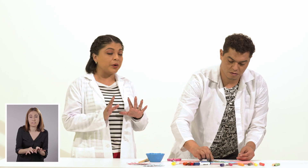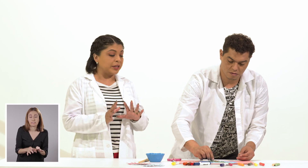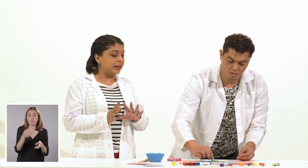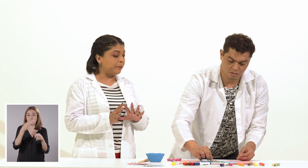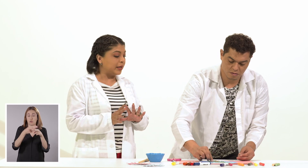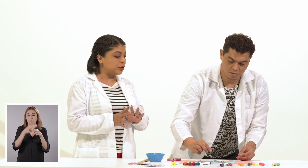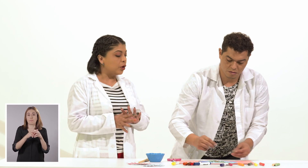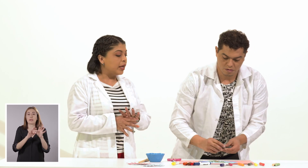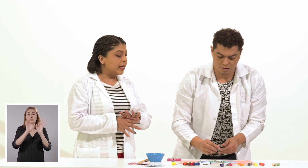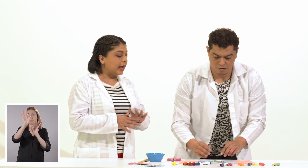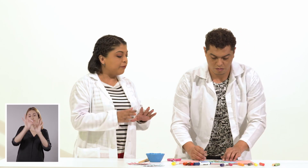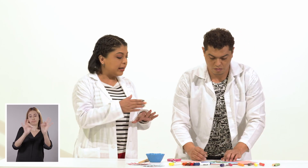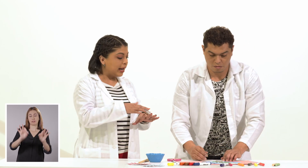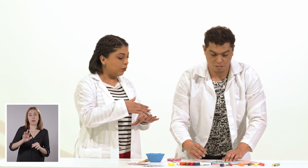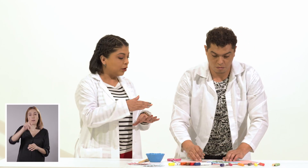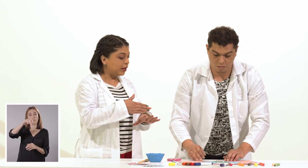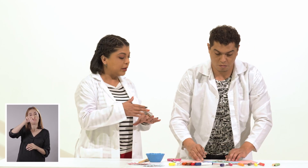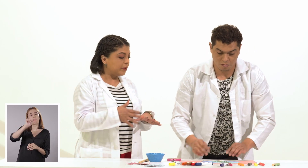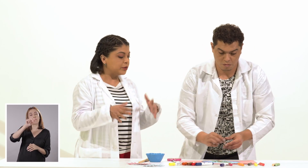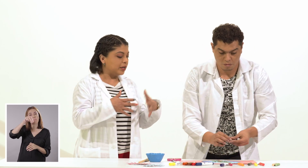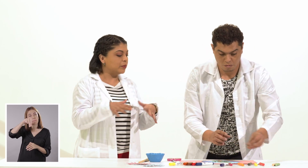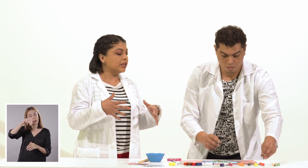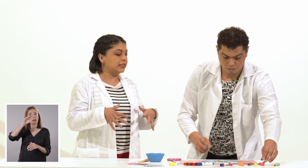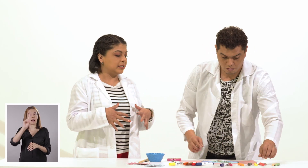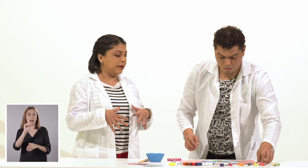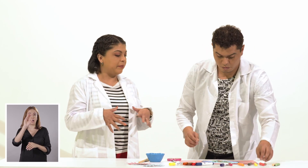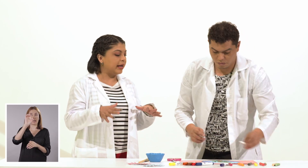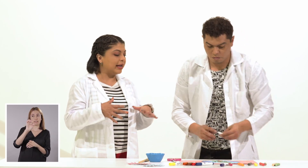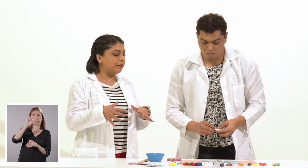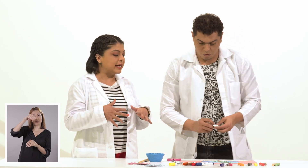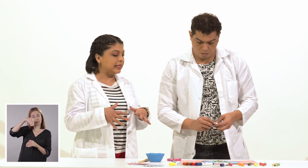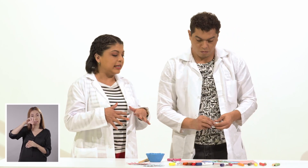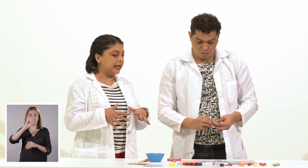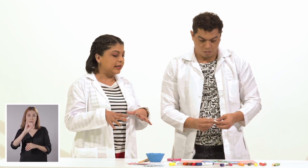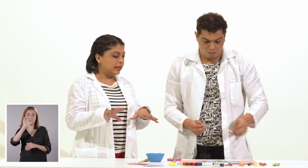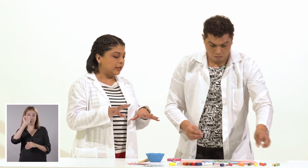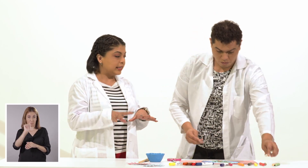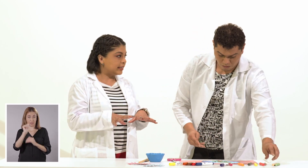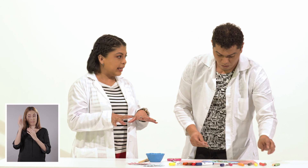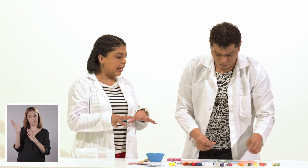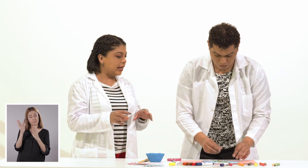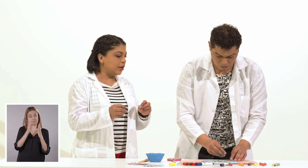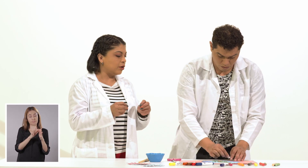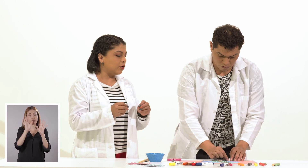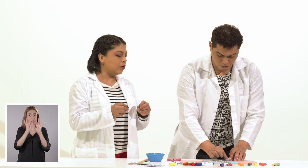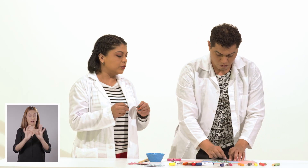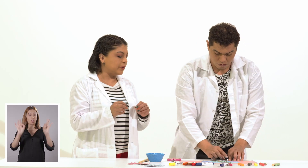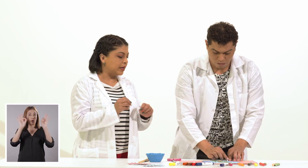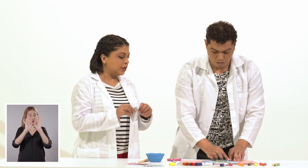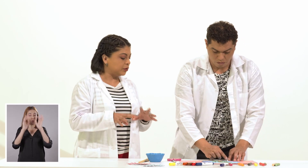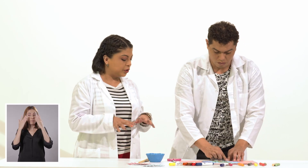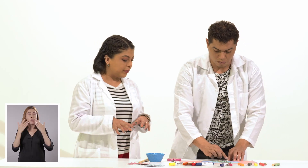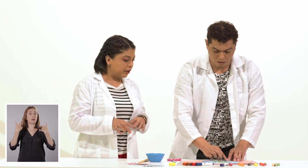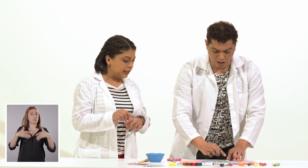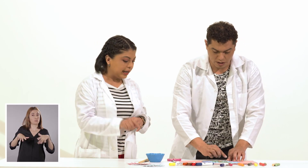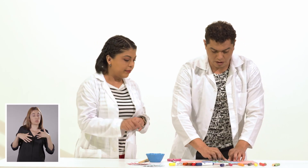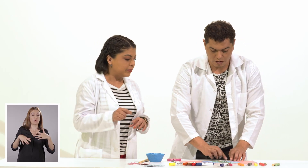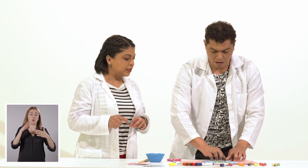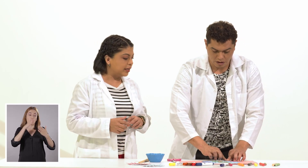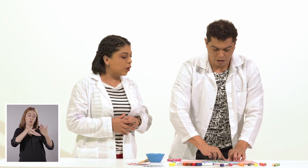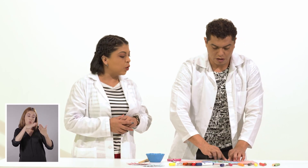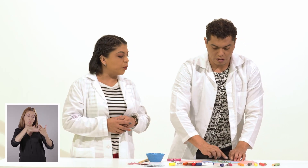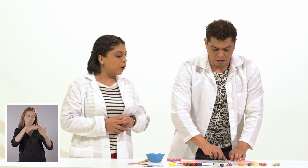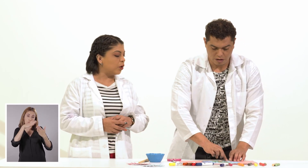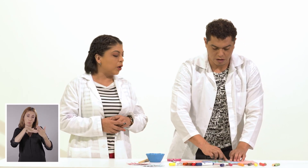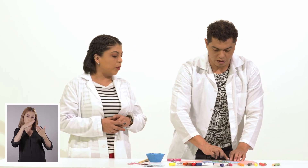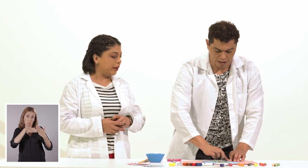pero es algo importante, Pancho, que al final, cuando terminemos, tenemos que sellar para que la plastilina se seque y no se manche nuestro trabajo. Así que le